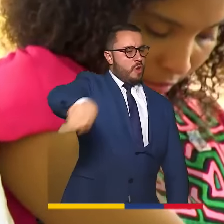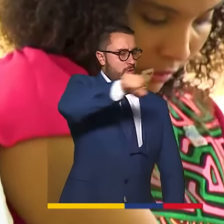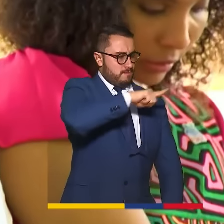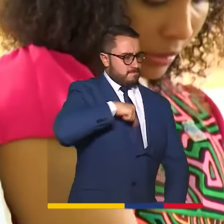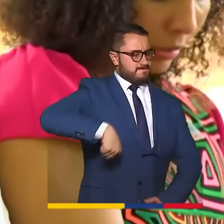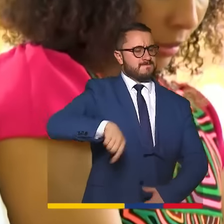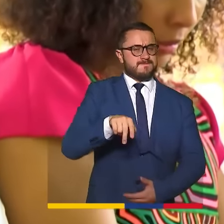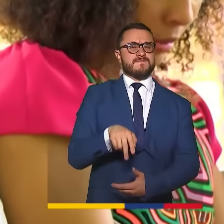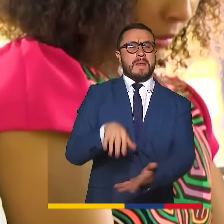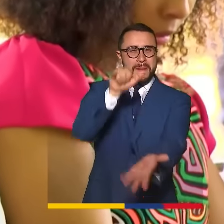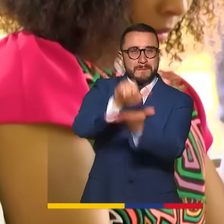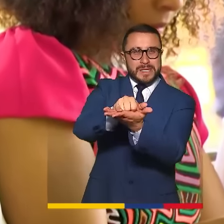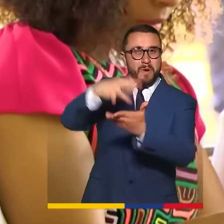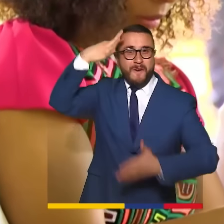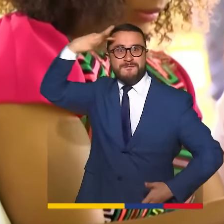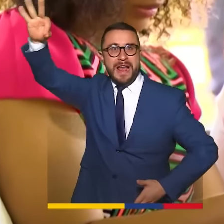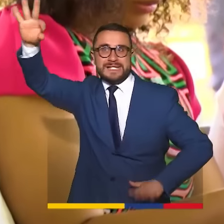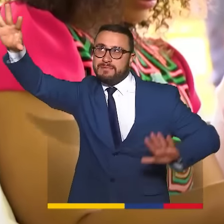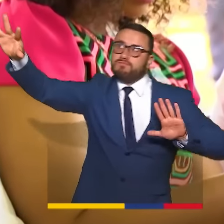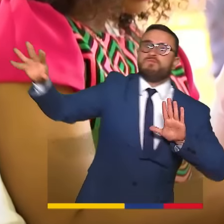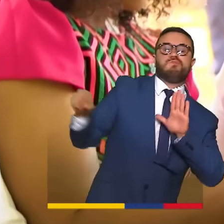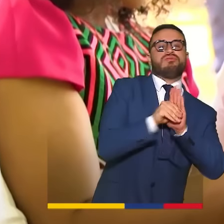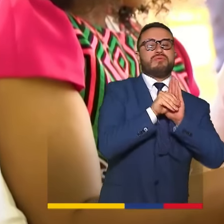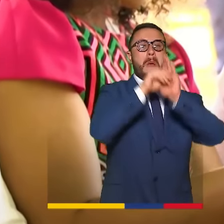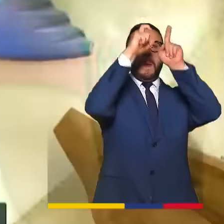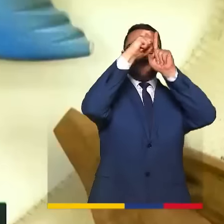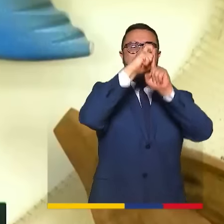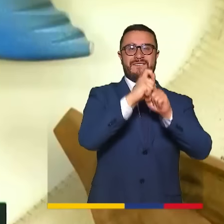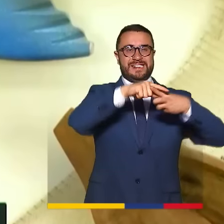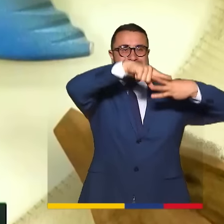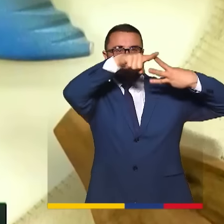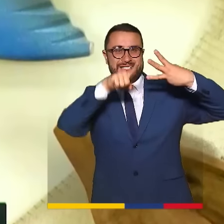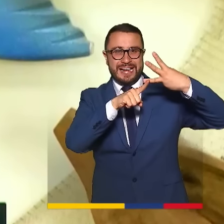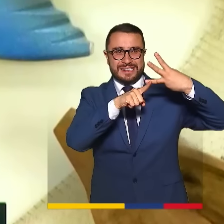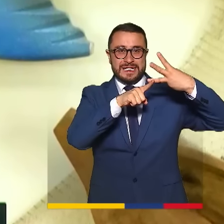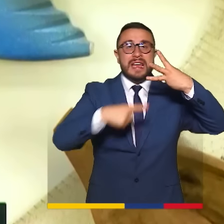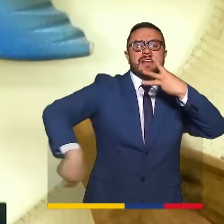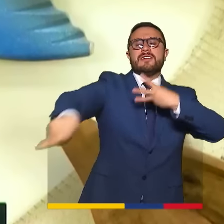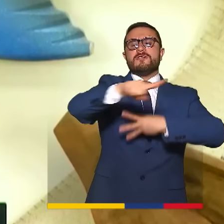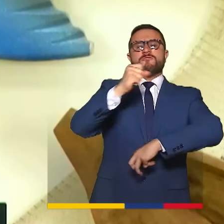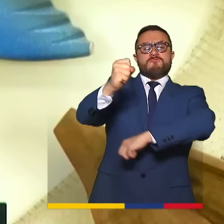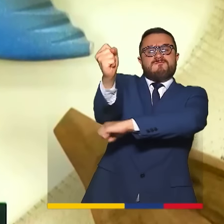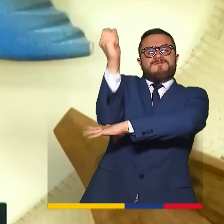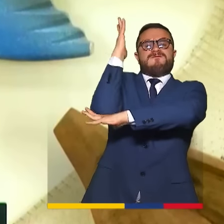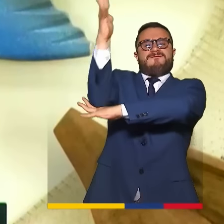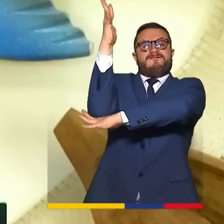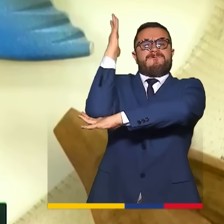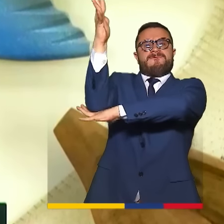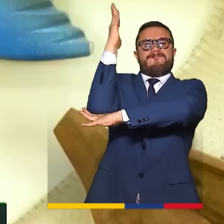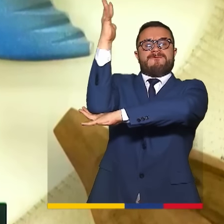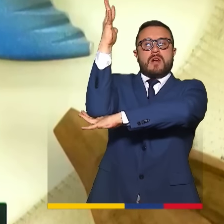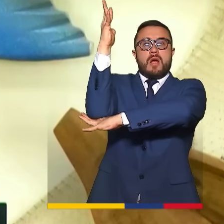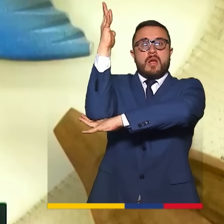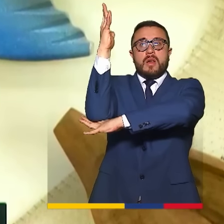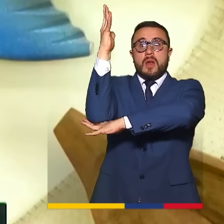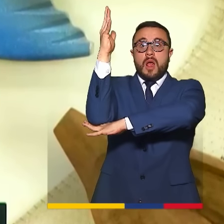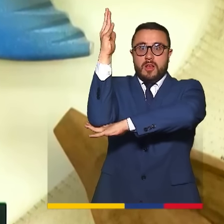misma consigna de los parisinos, obreros y humildes, pero que por ser